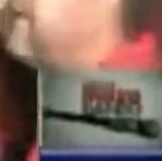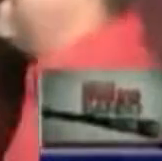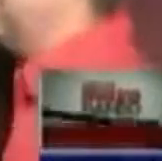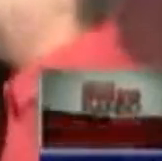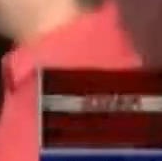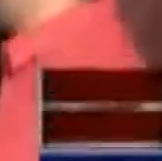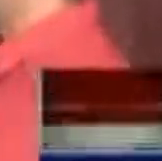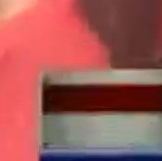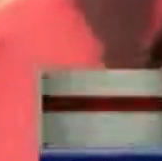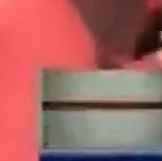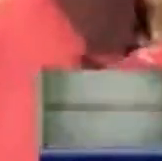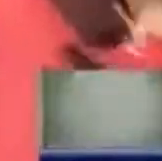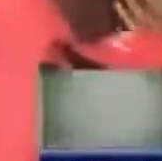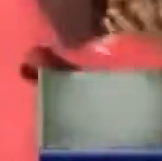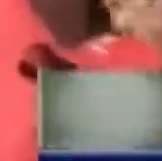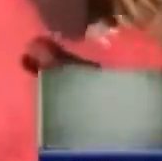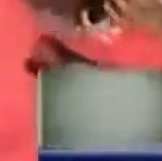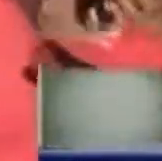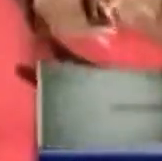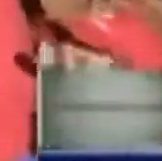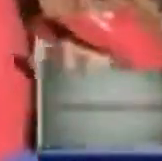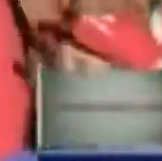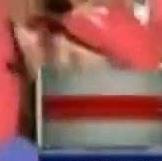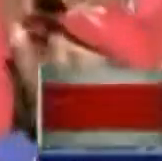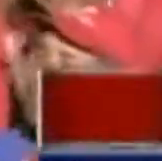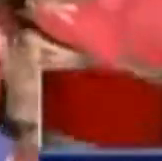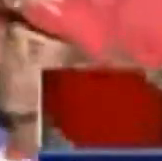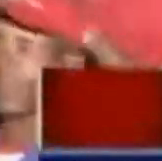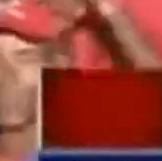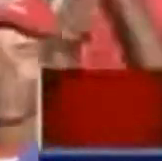el Paseo más bonito navegador